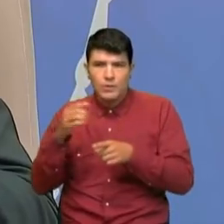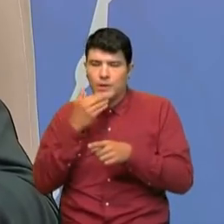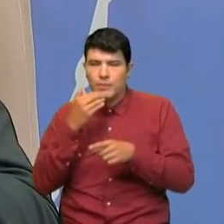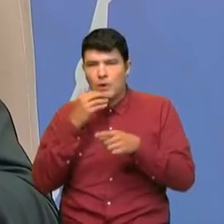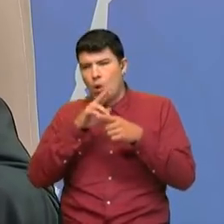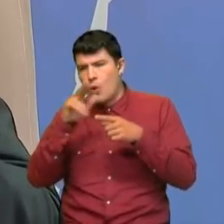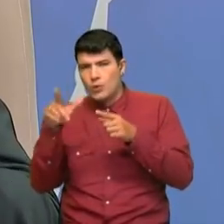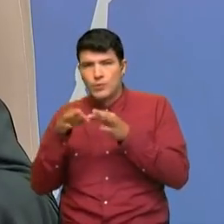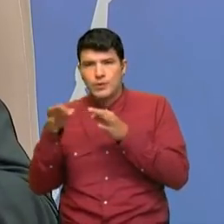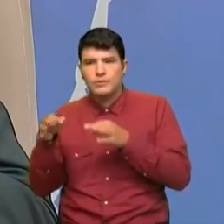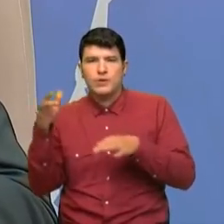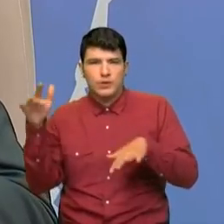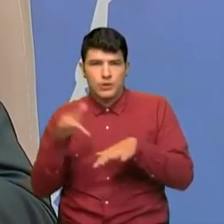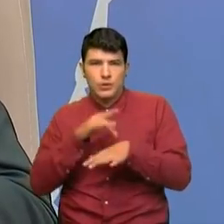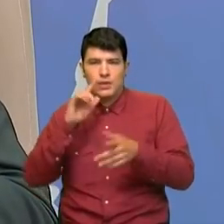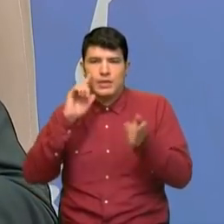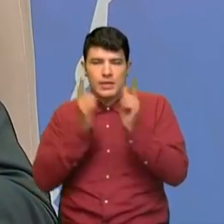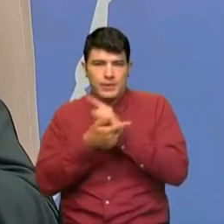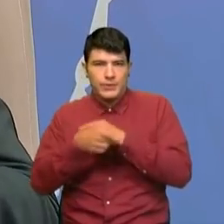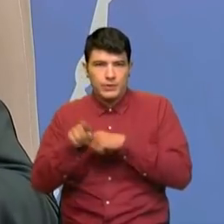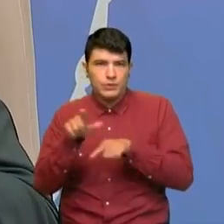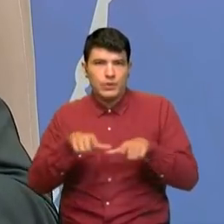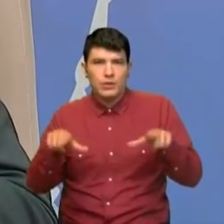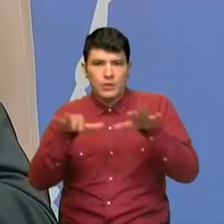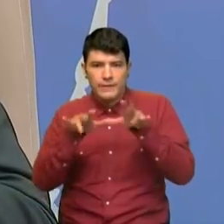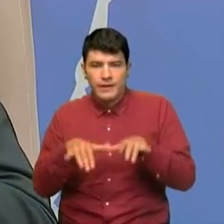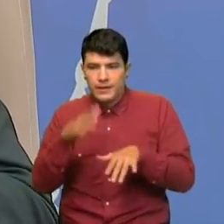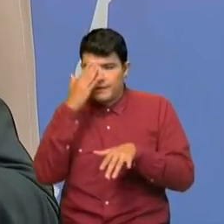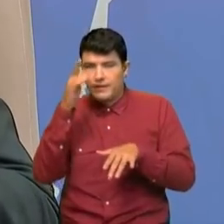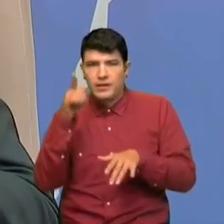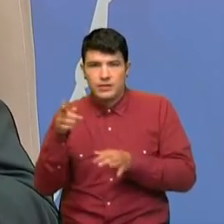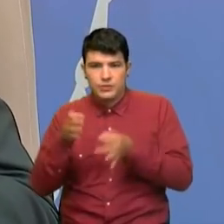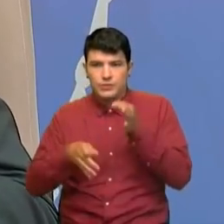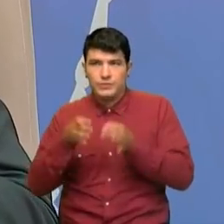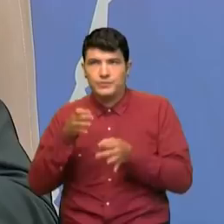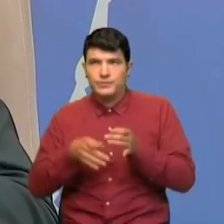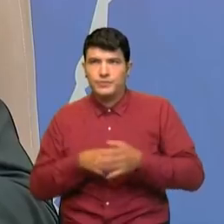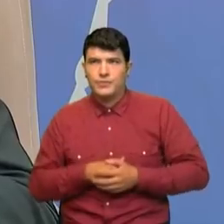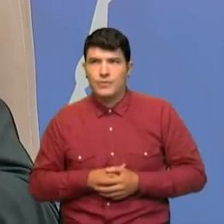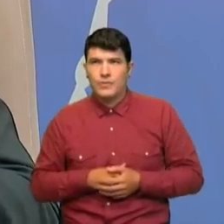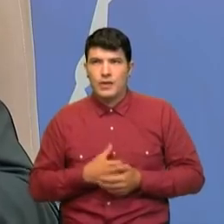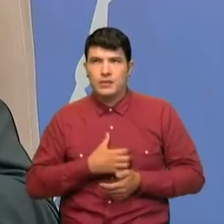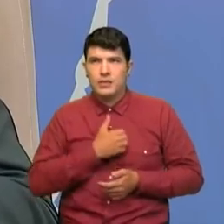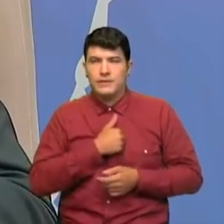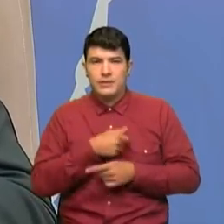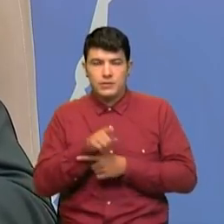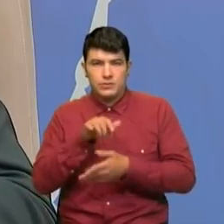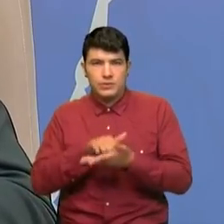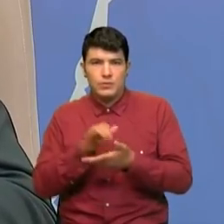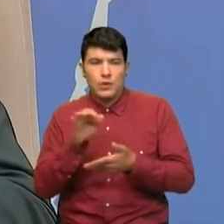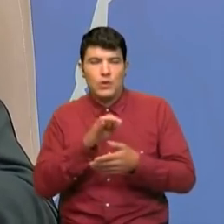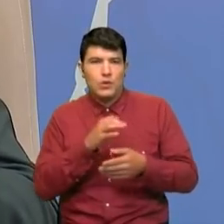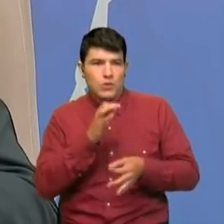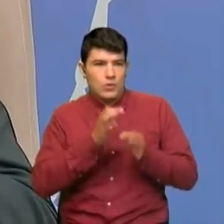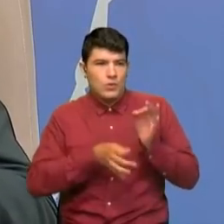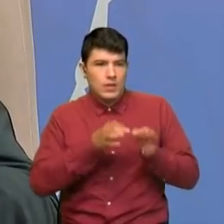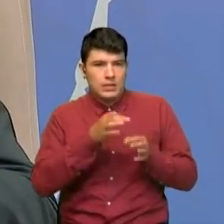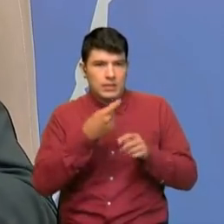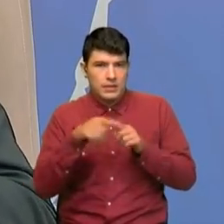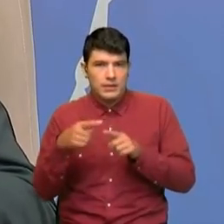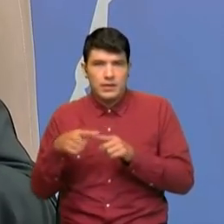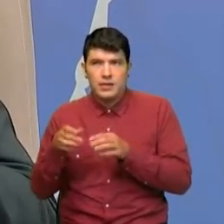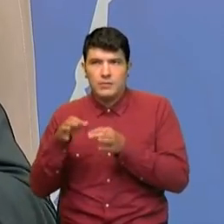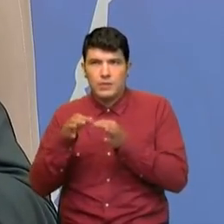otro municipio pues entonces se solicita ante el juez como tal civil en ese sentido, ante el juez promiscuo como tal, si son